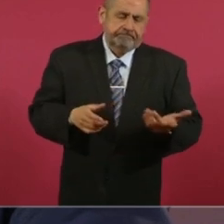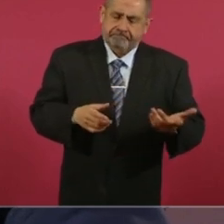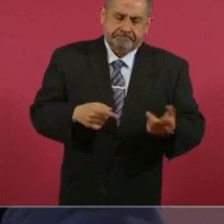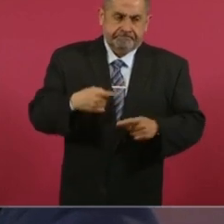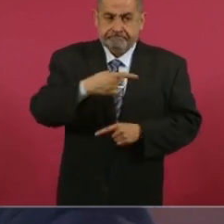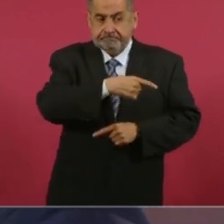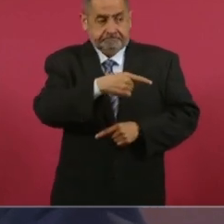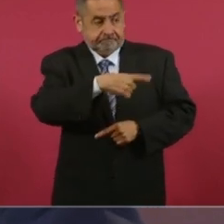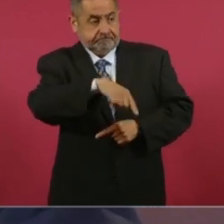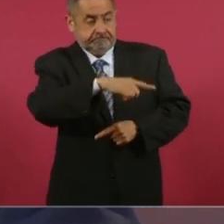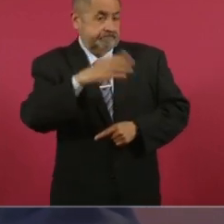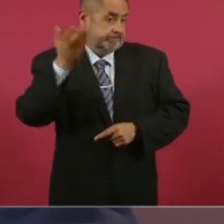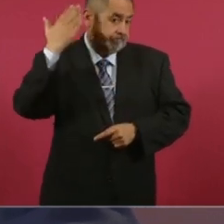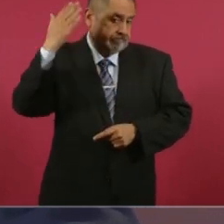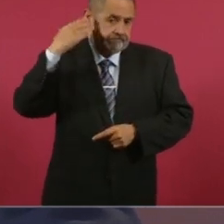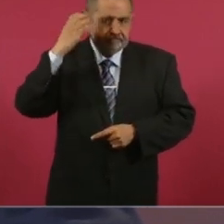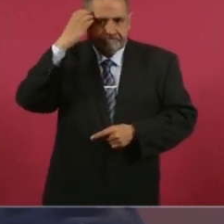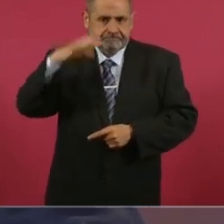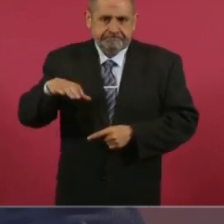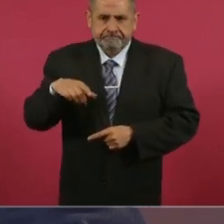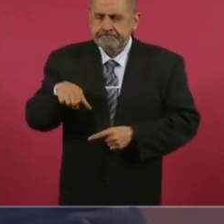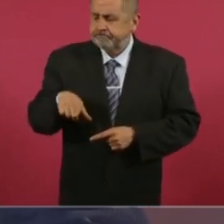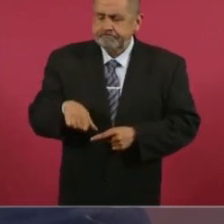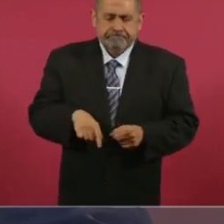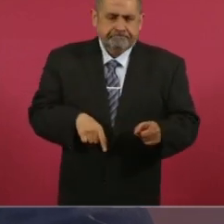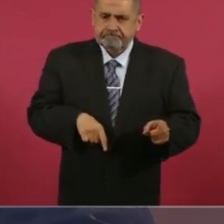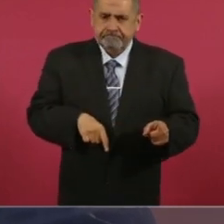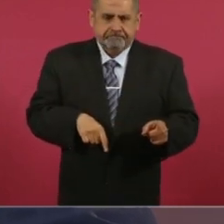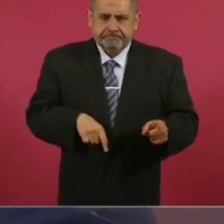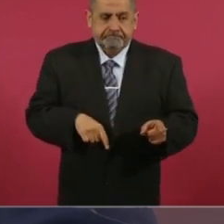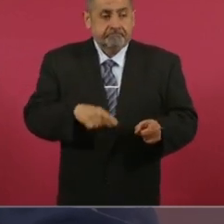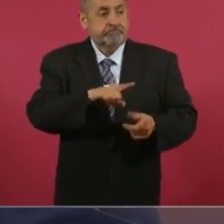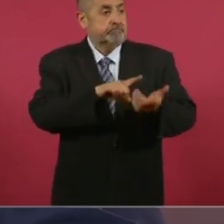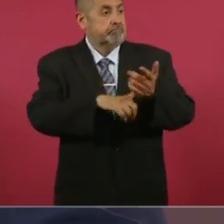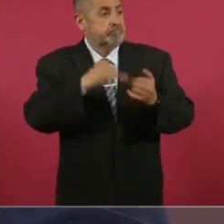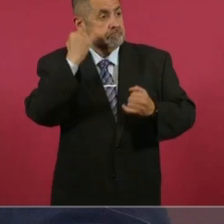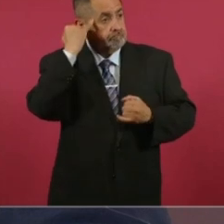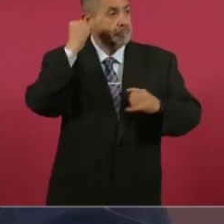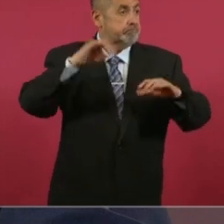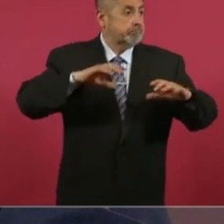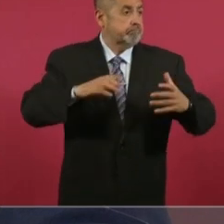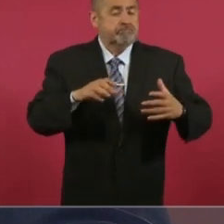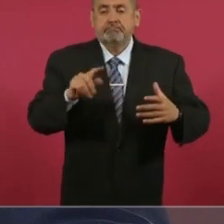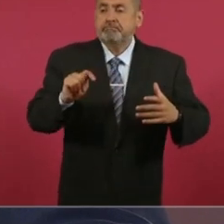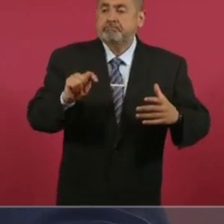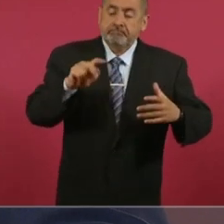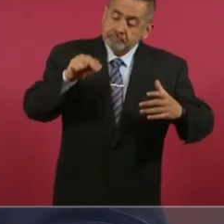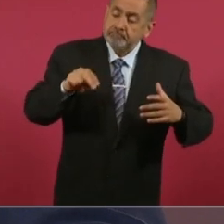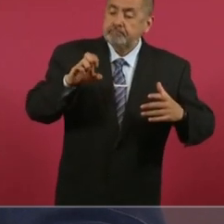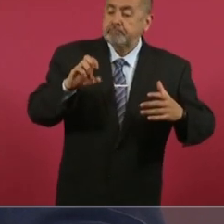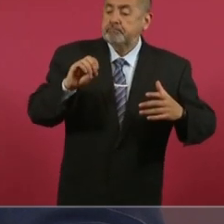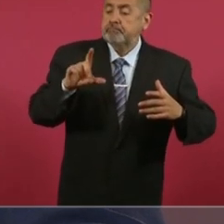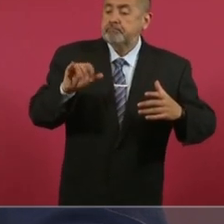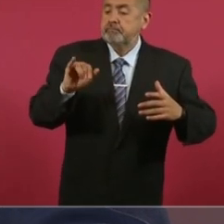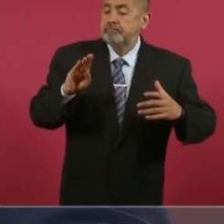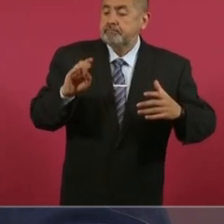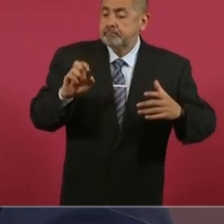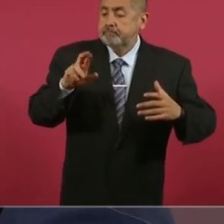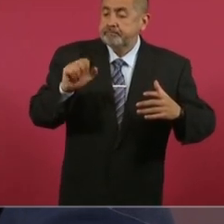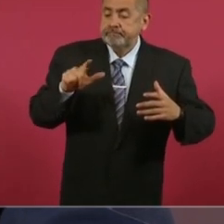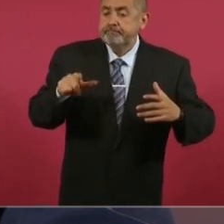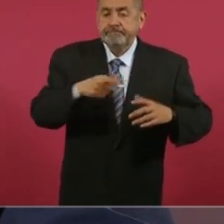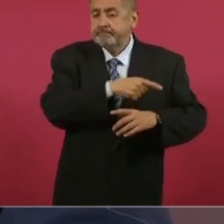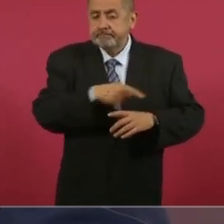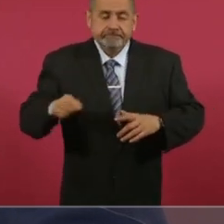lo que hicieron los tecnócratas neoliberales en